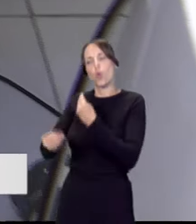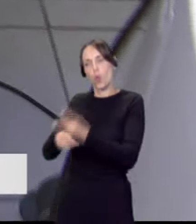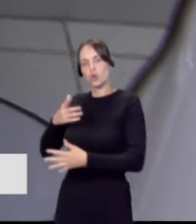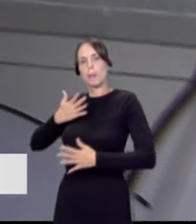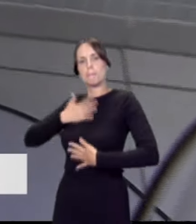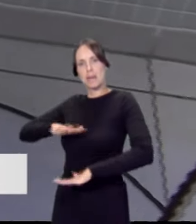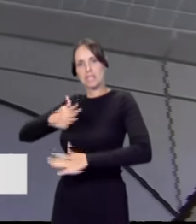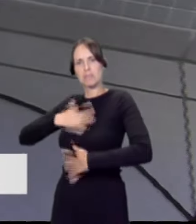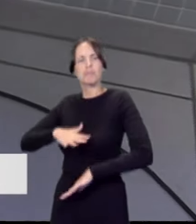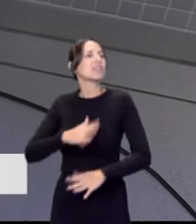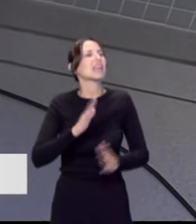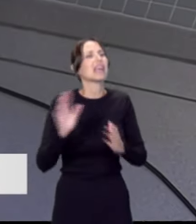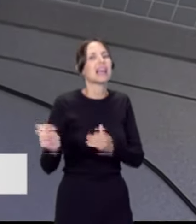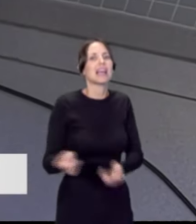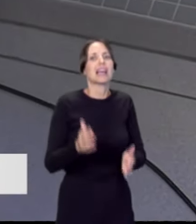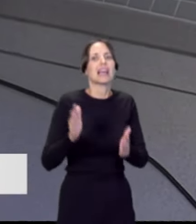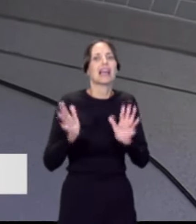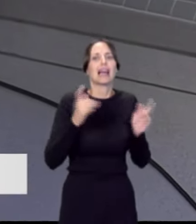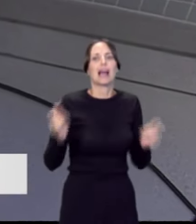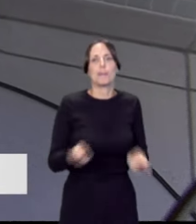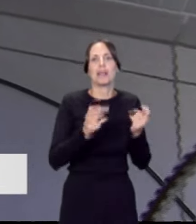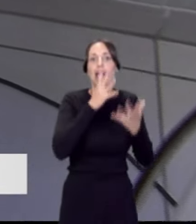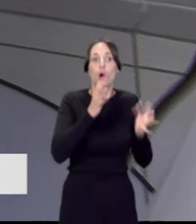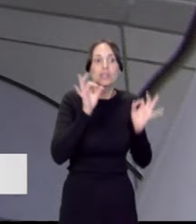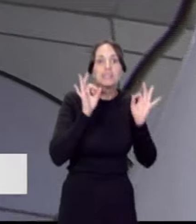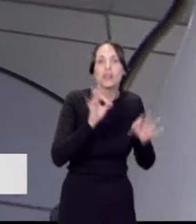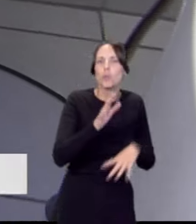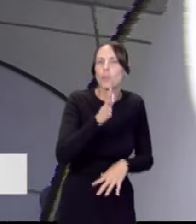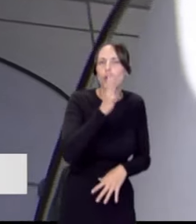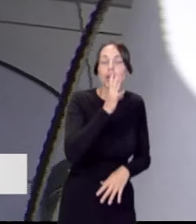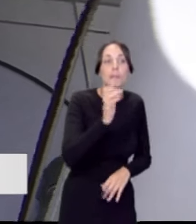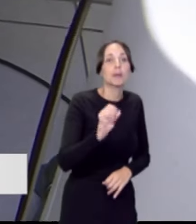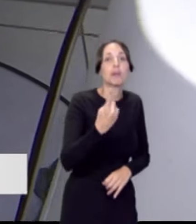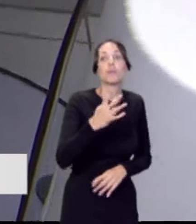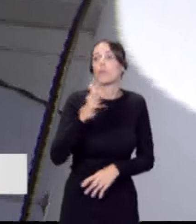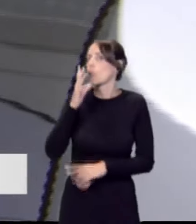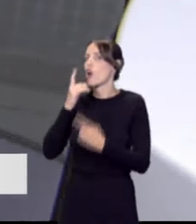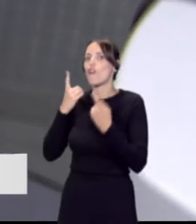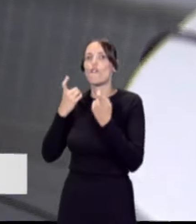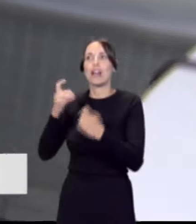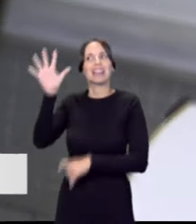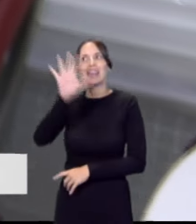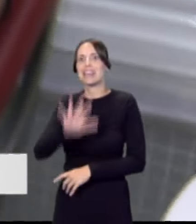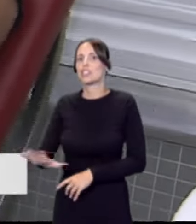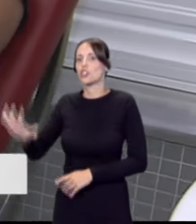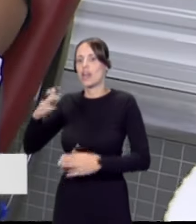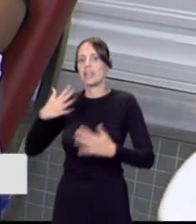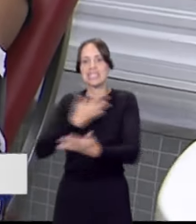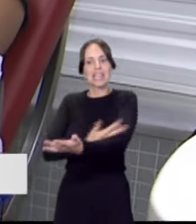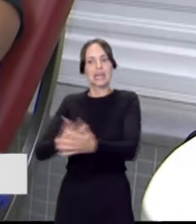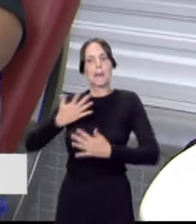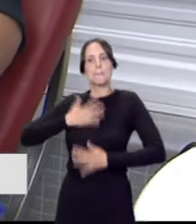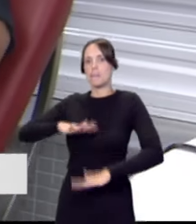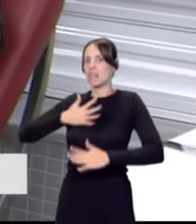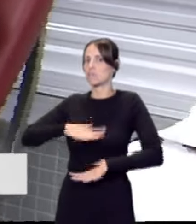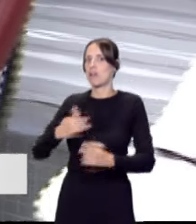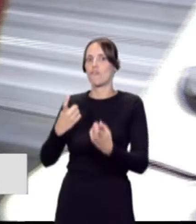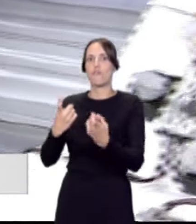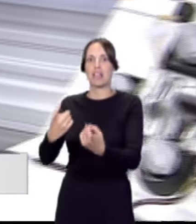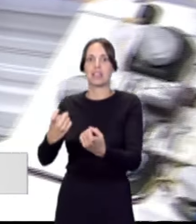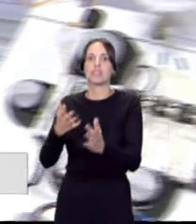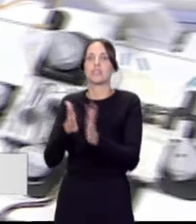específicamente ahora, que es la primera campaña? Es porque hay un déficit de plasma a nivel nacional, entonces el Ministerio de Sanidad ha mandado